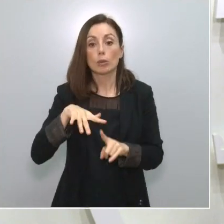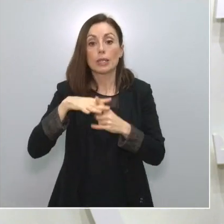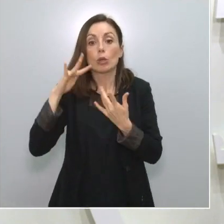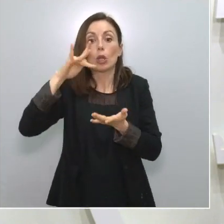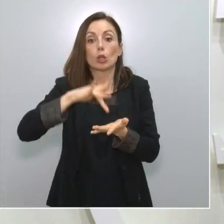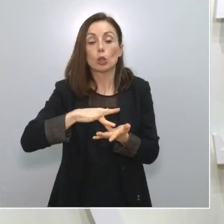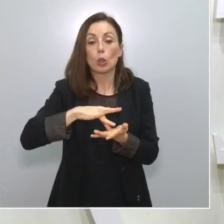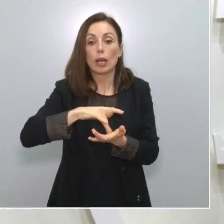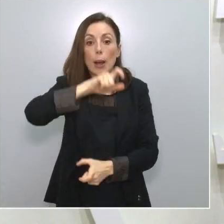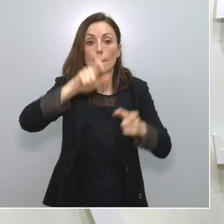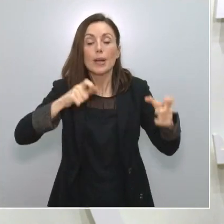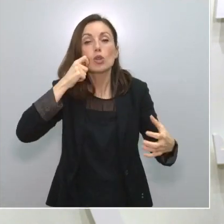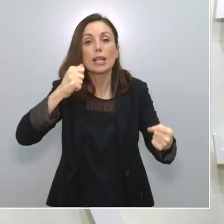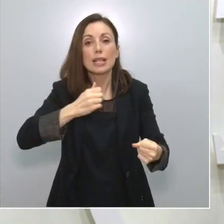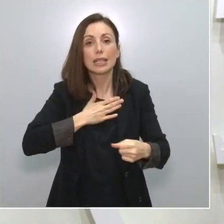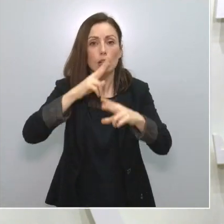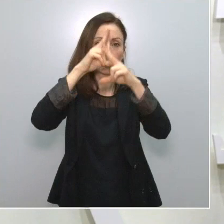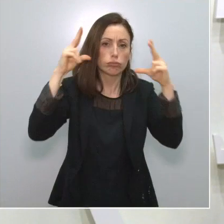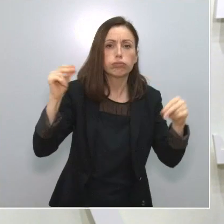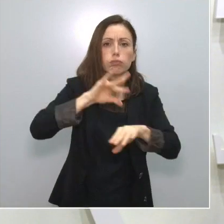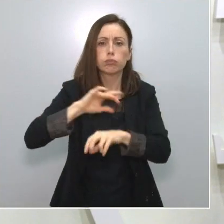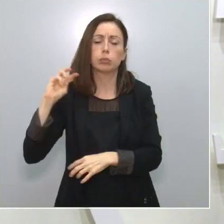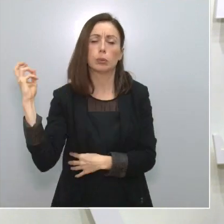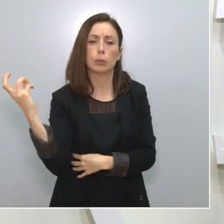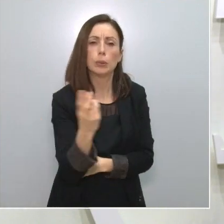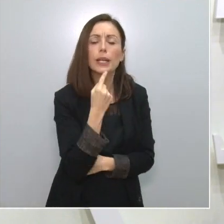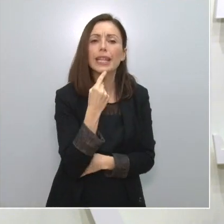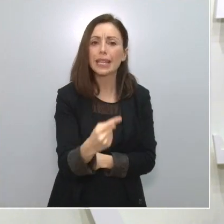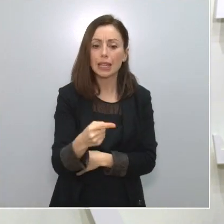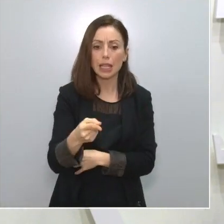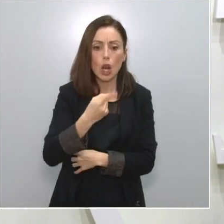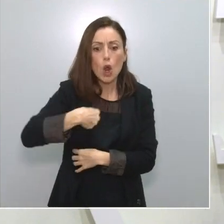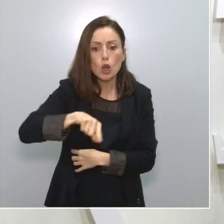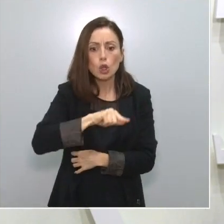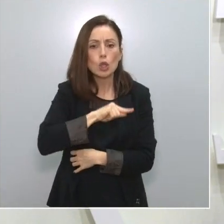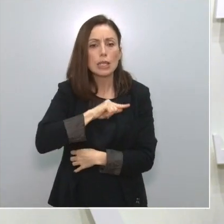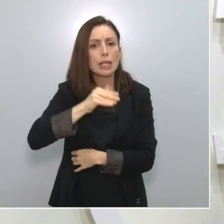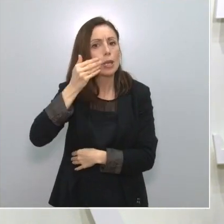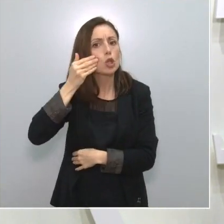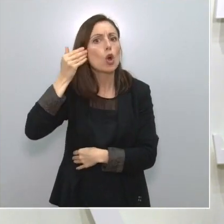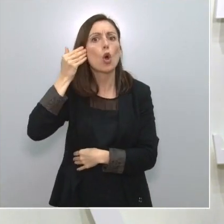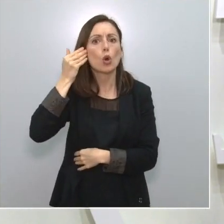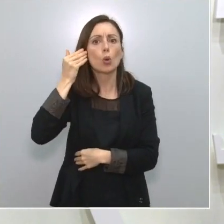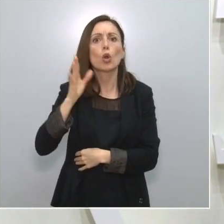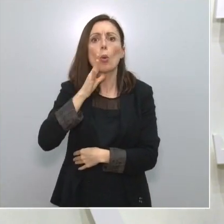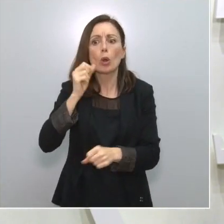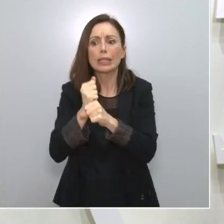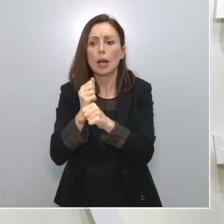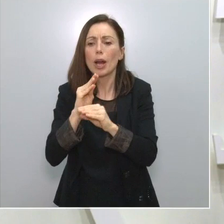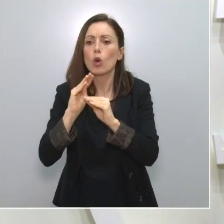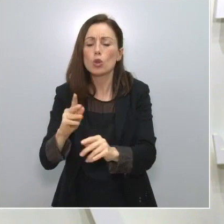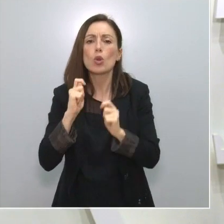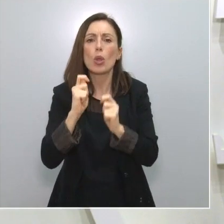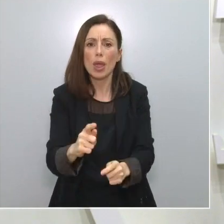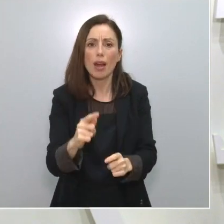nuestros sanitarios la gratitud de toda una región orgullosa de unos profesionales que lo dan y lo arriesgan todo